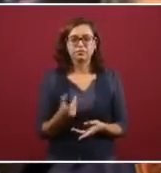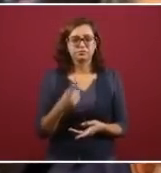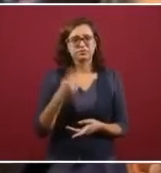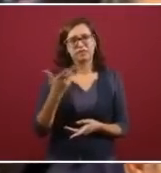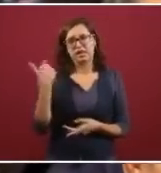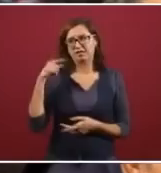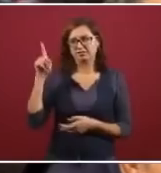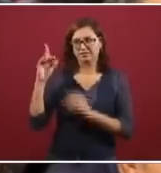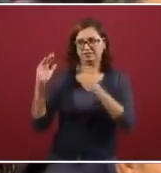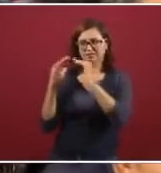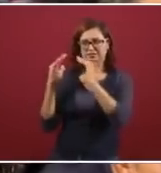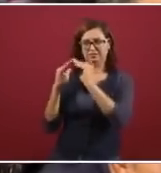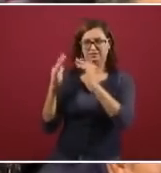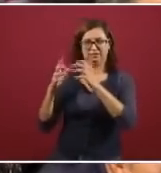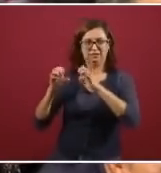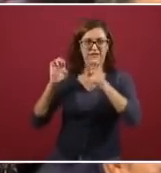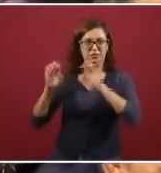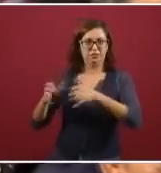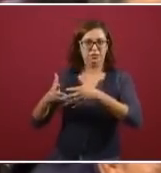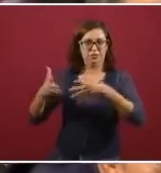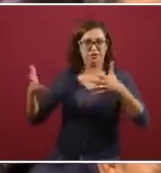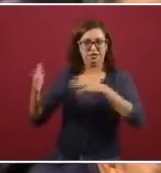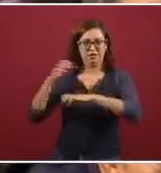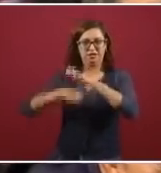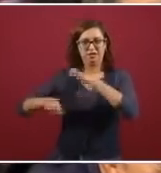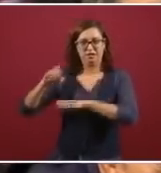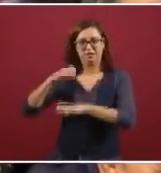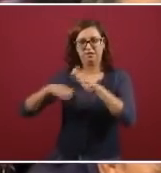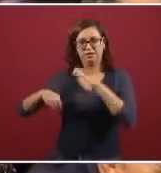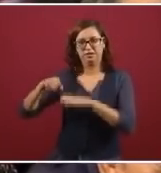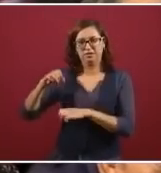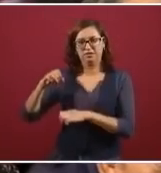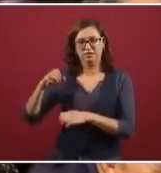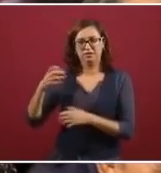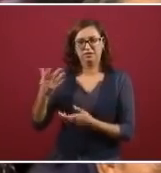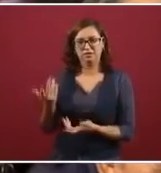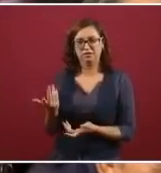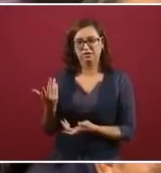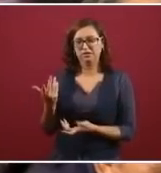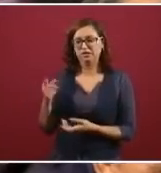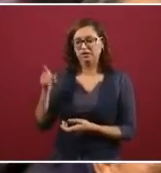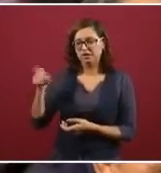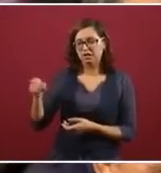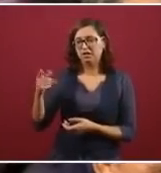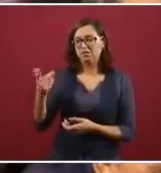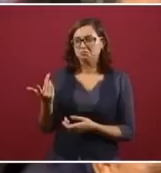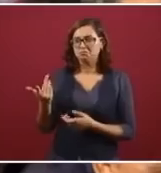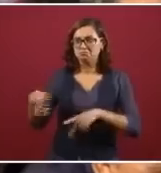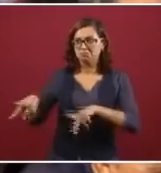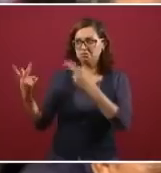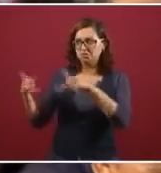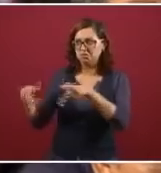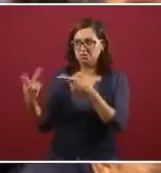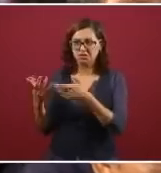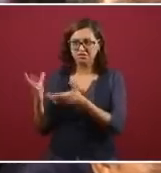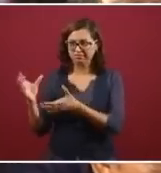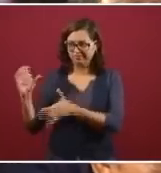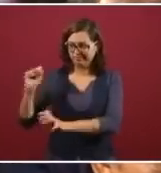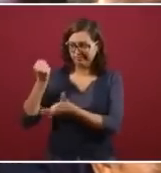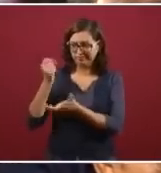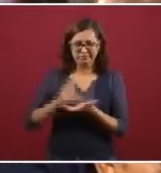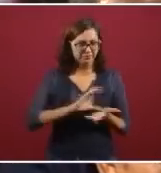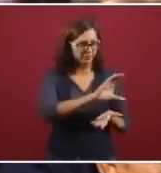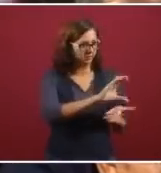mansión del empresario mexicano chino Celine Yegón. Yo le quisiera preguntar,